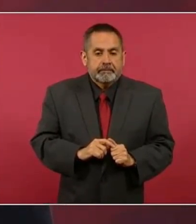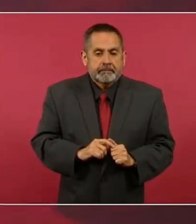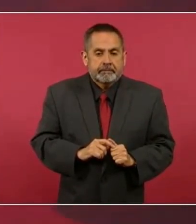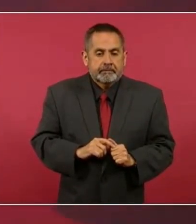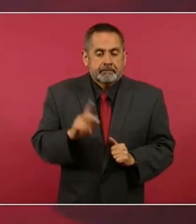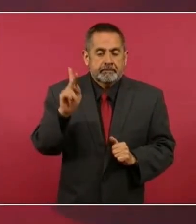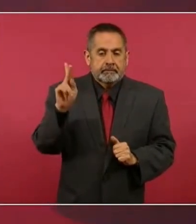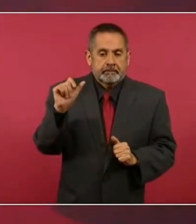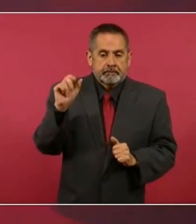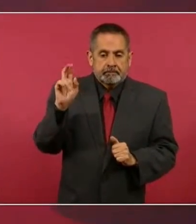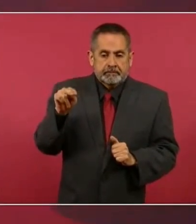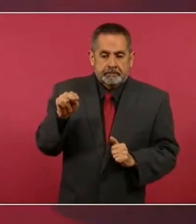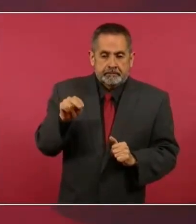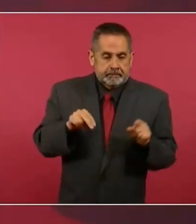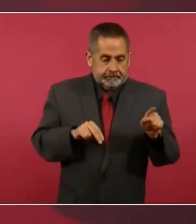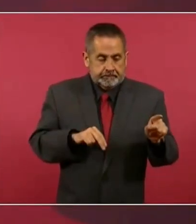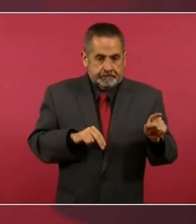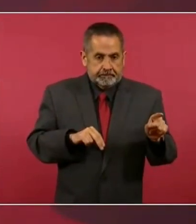PAN